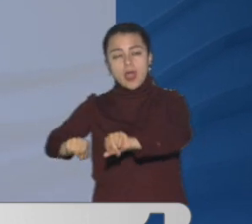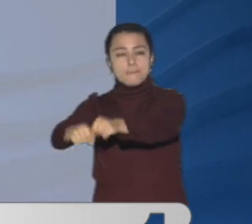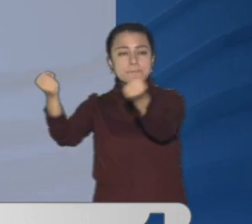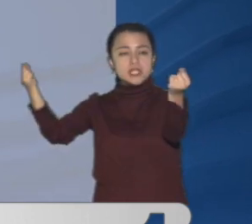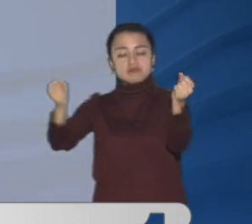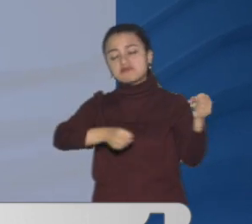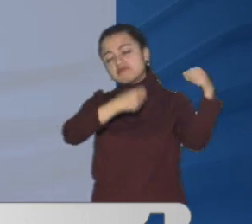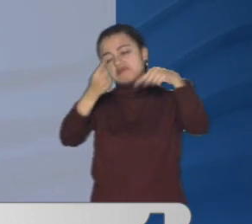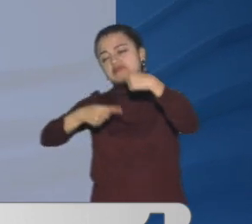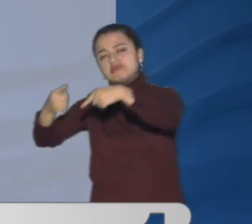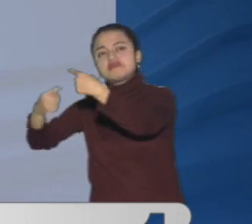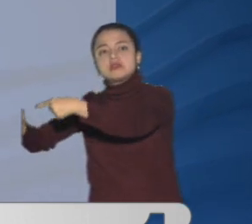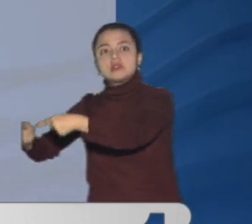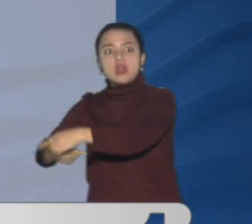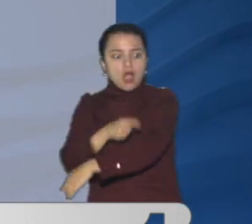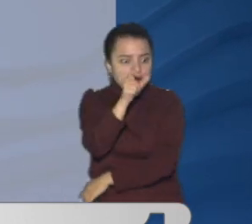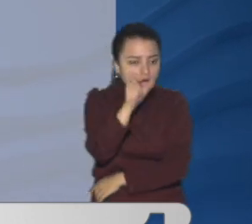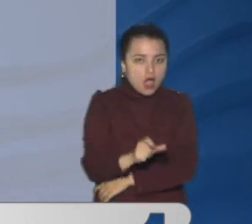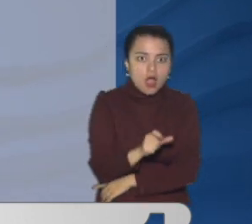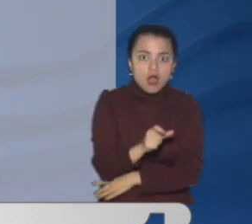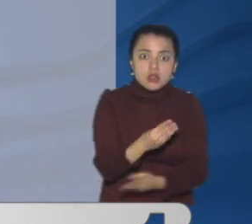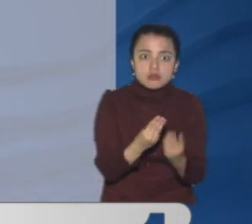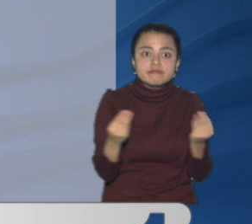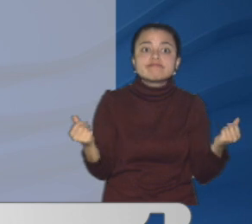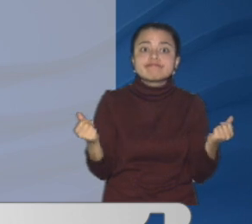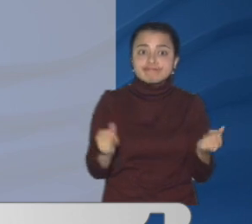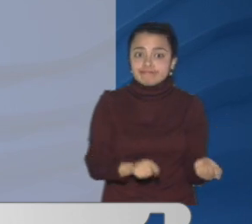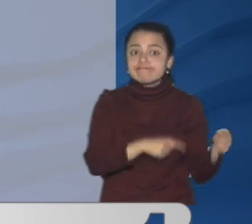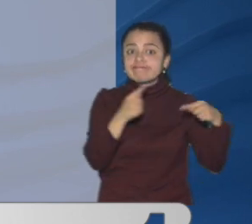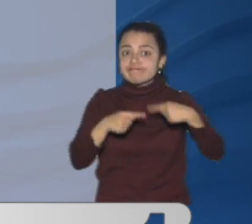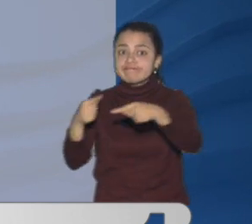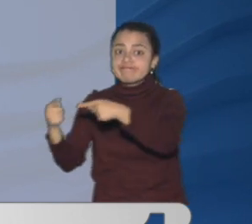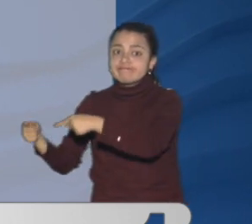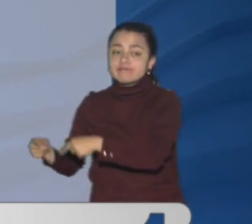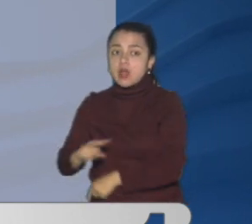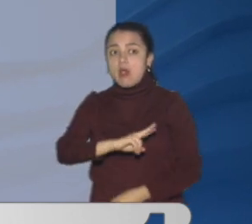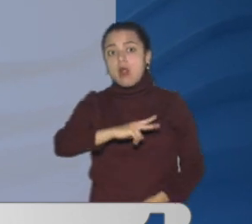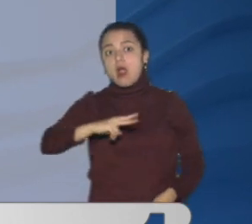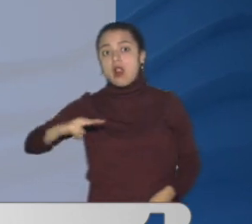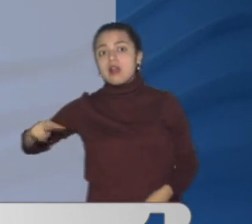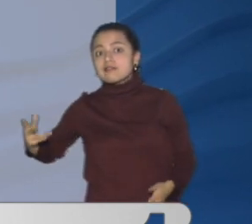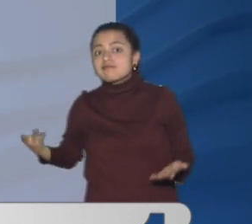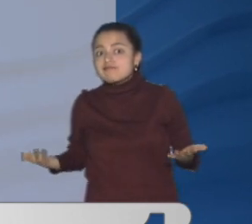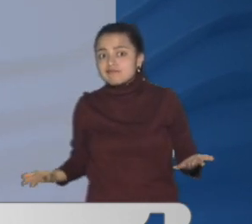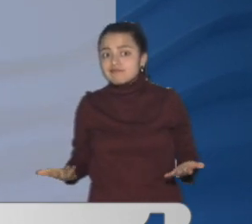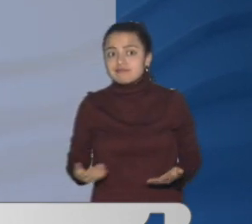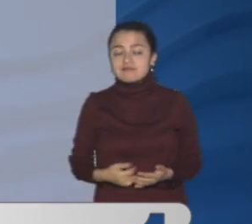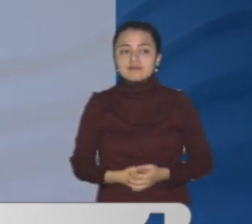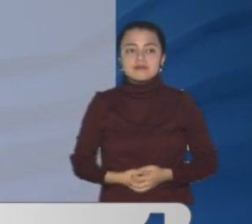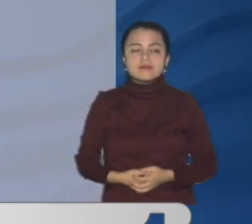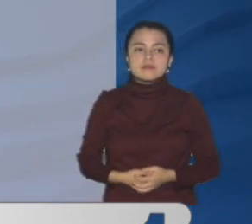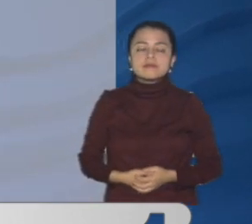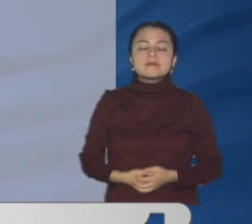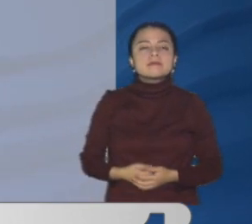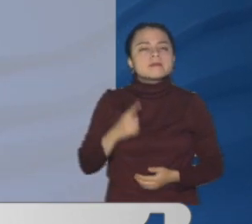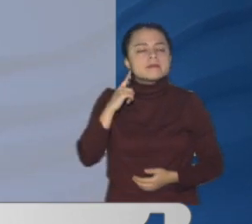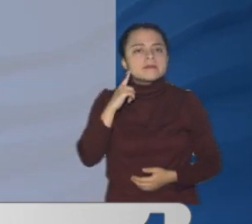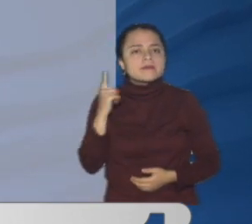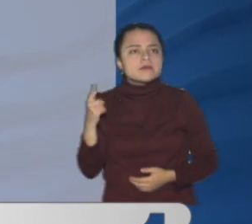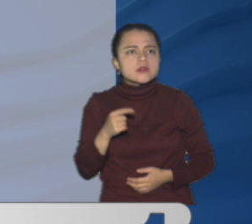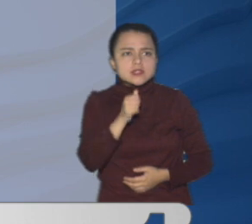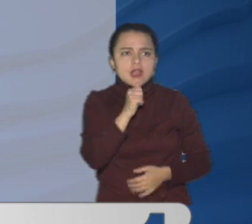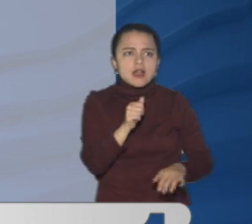que al parecer está desaparecida. Se generaron múltiples movimientos en masa que generaron algunas afectaciones,